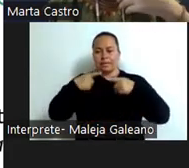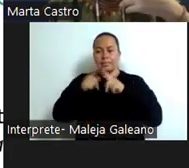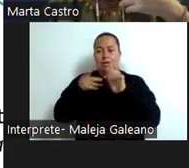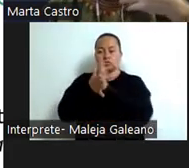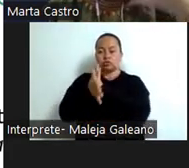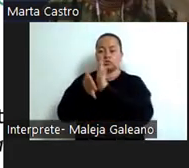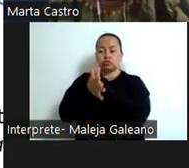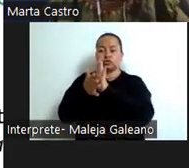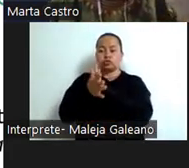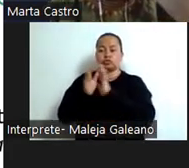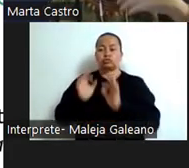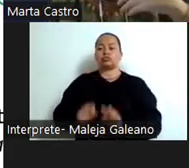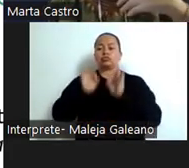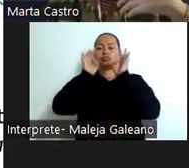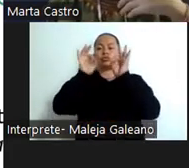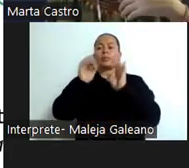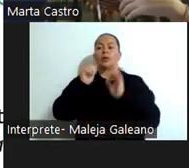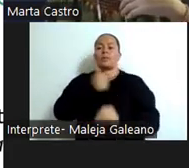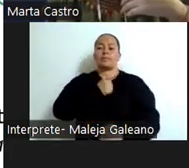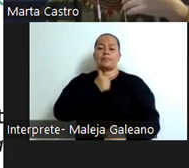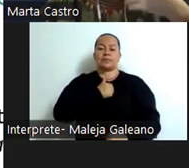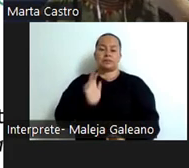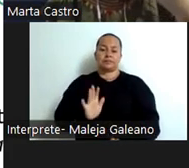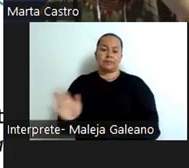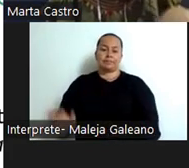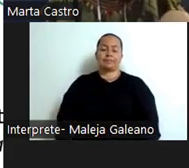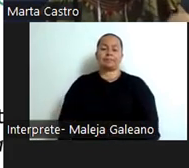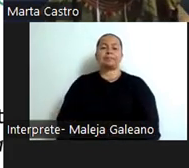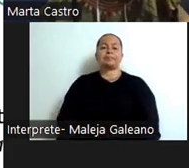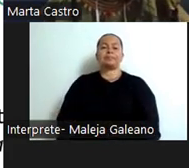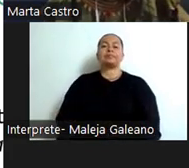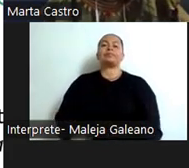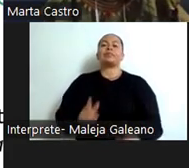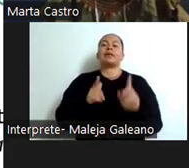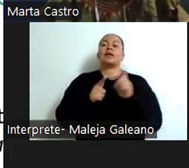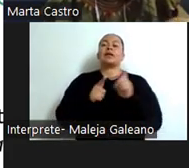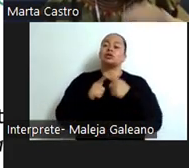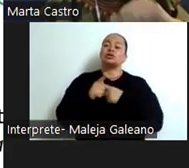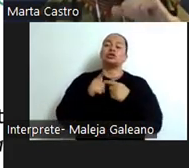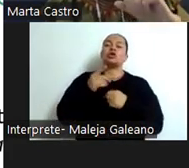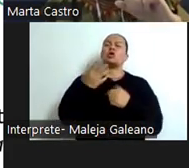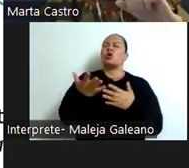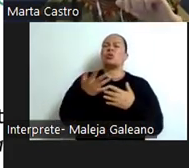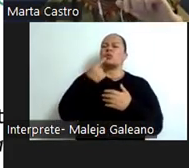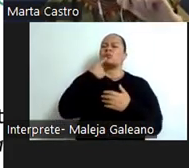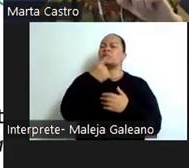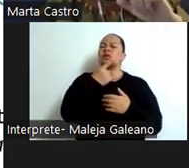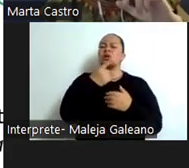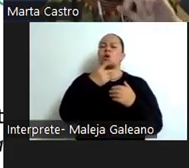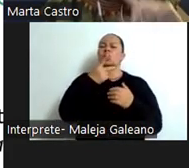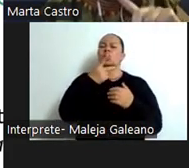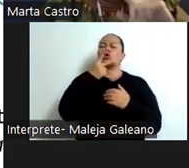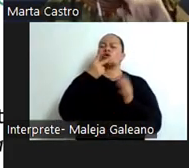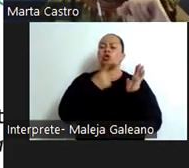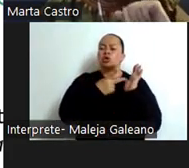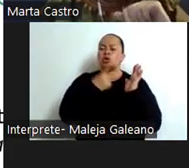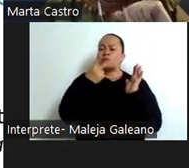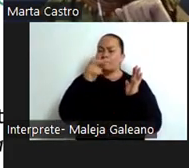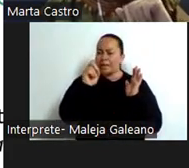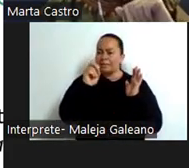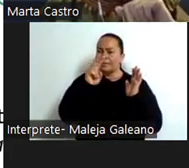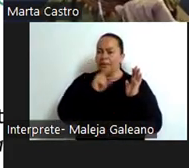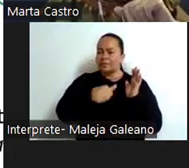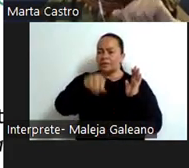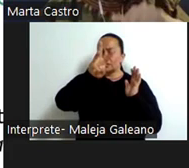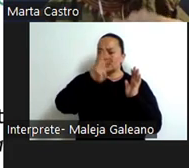calidad como autónomo Entonces cómo lo definió en 2018 se trata de un servicio que en principio